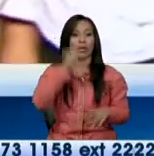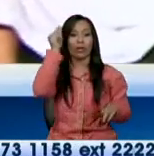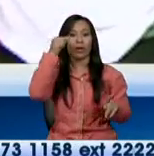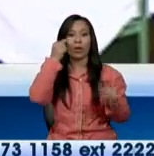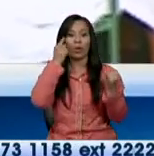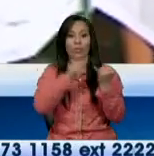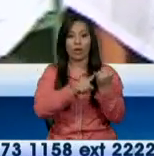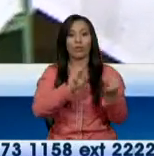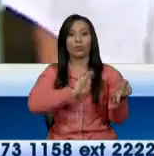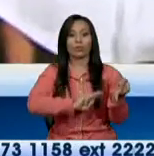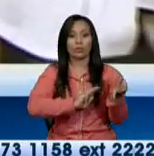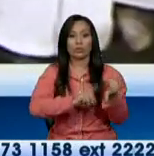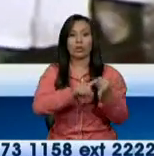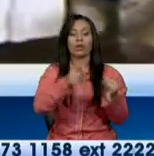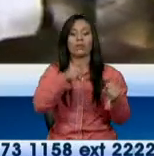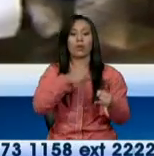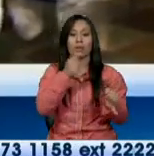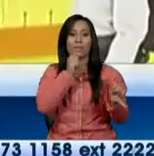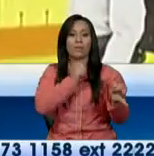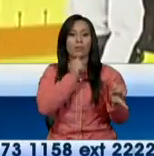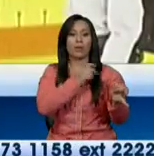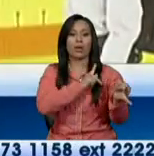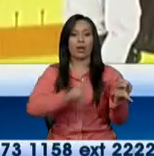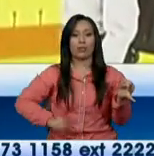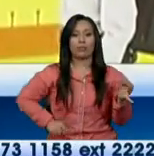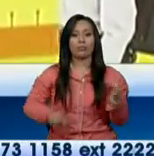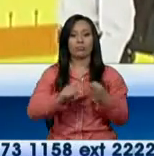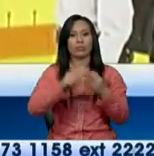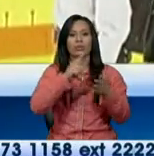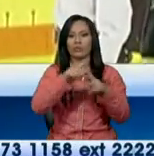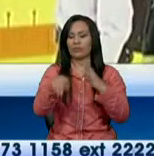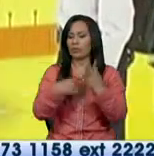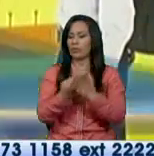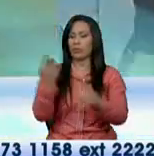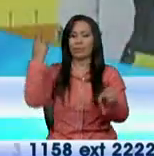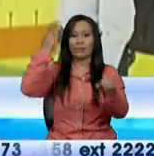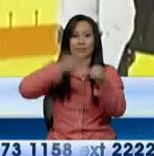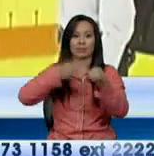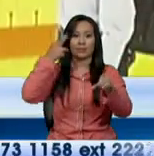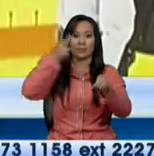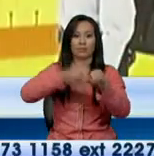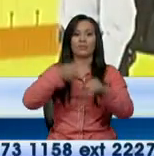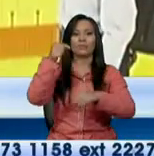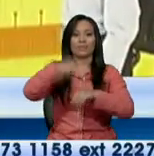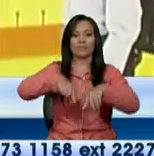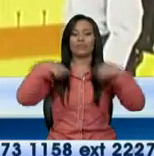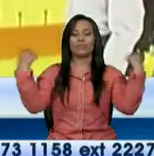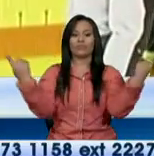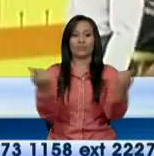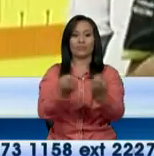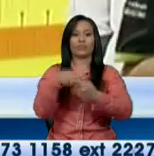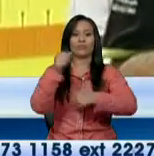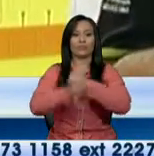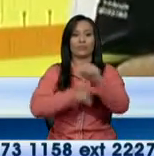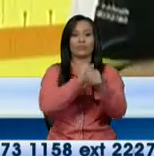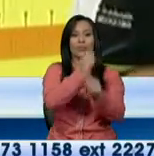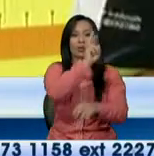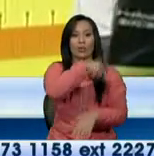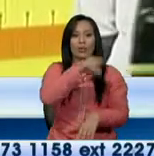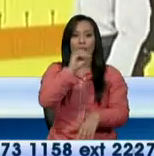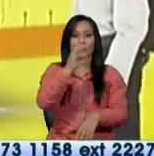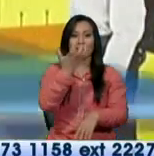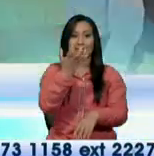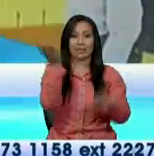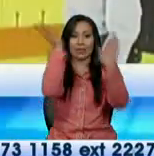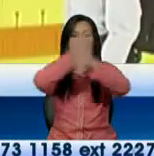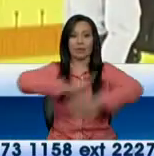y municipales de todo el régimen costa. La asistencia a clases en este año lectivo será hasta el